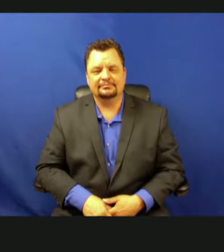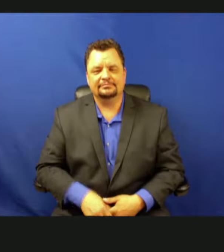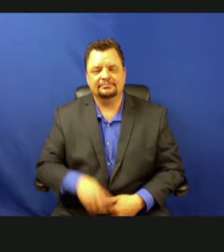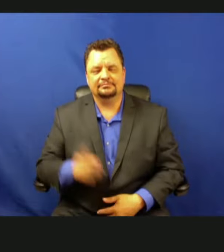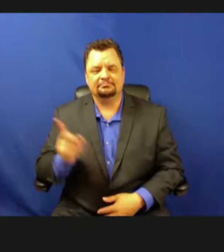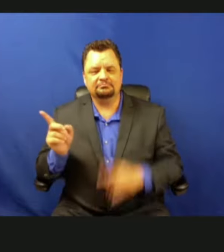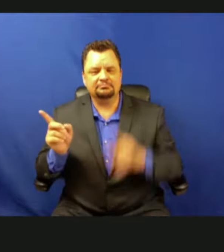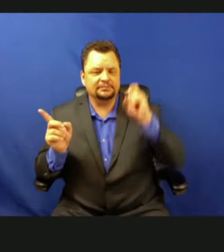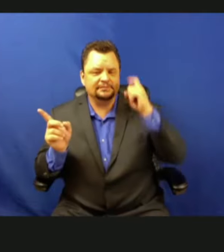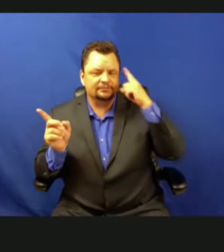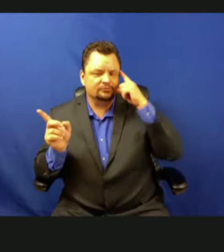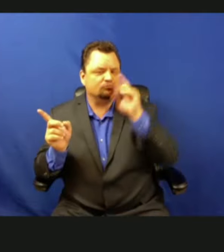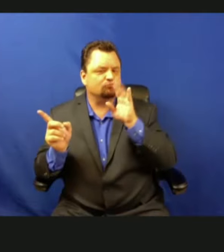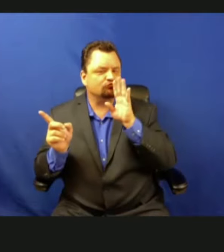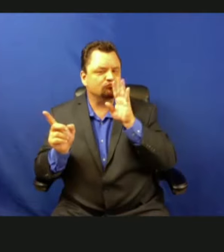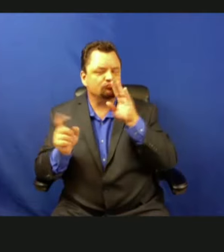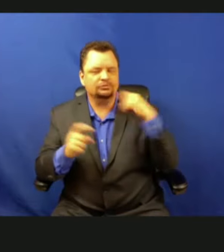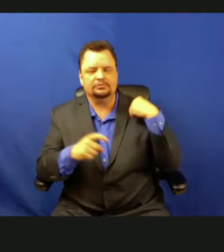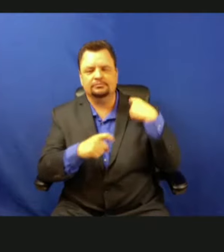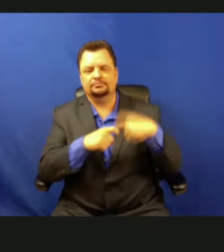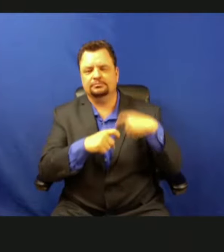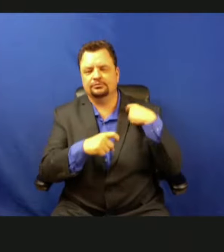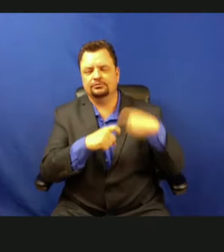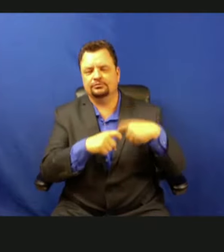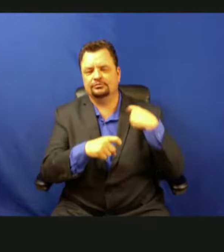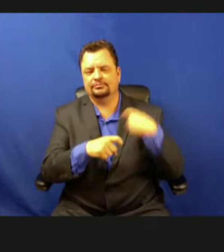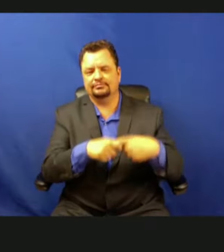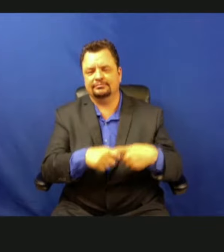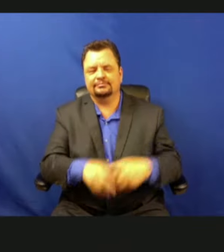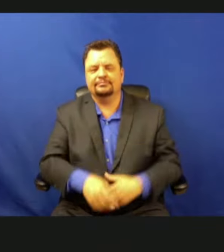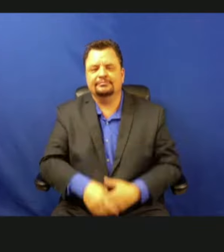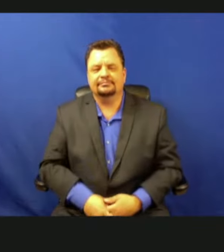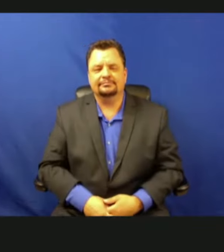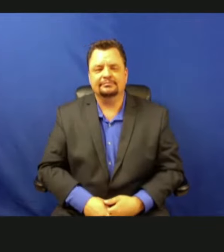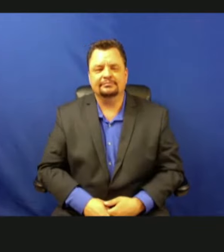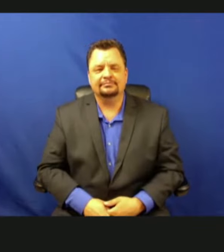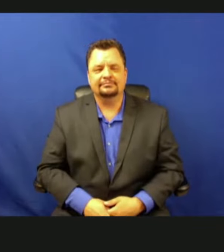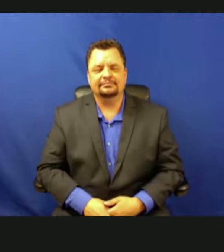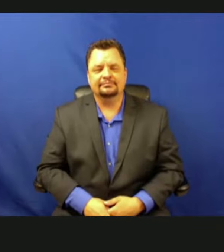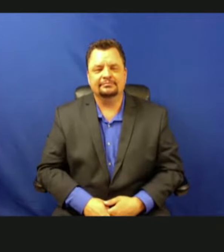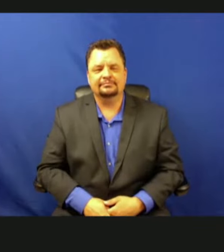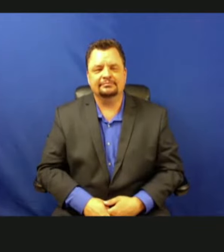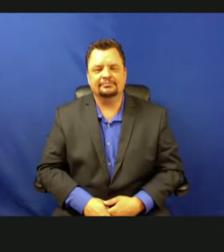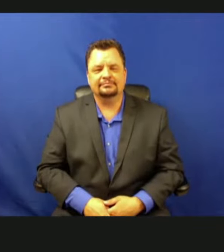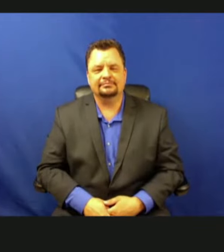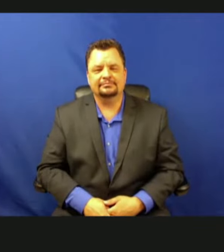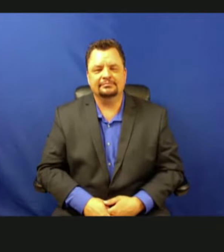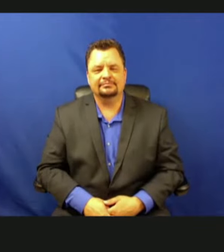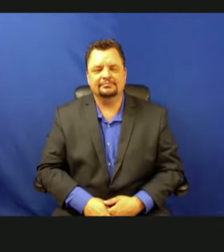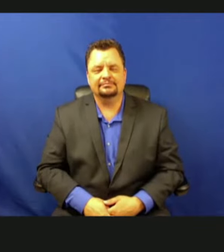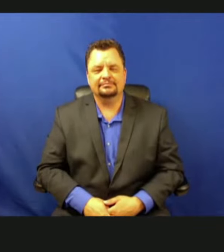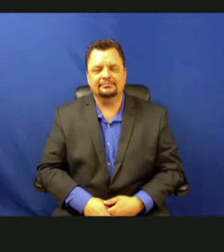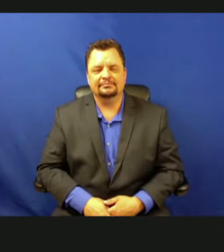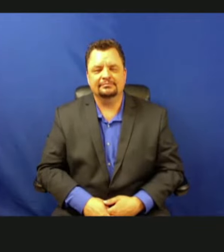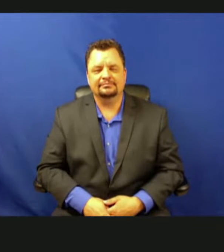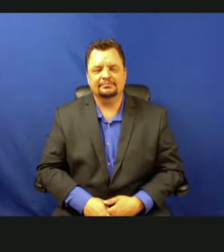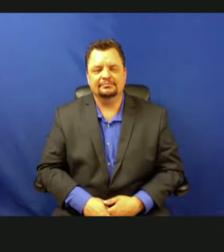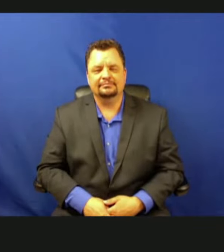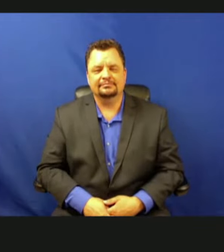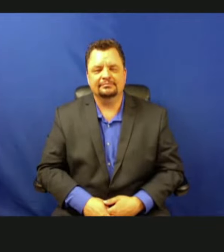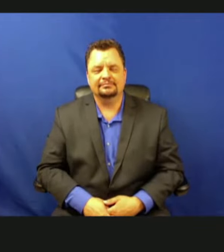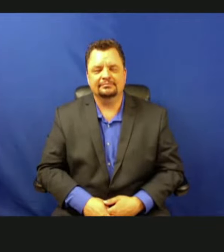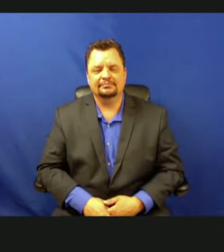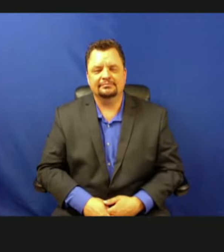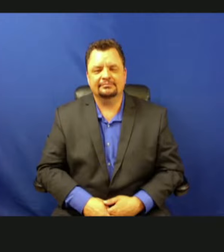padre es ciudadano es muy fácil, pero si el niño es ciudadano y los padres no son ciudadanos, todavía es posible y vamos